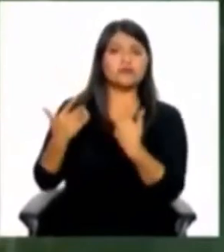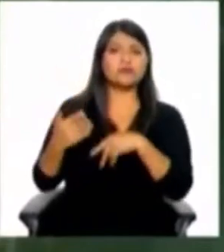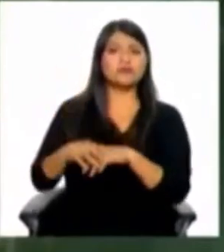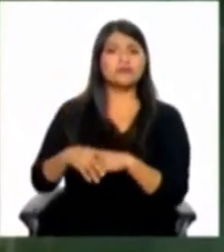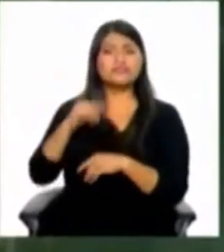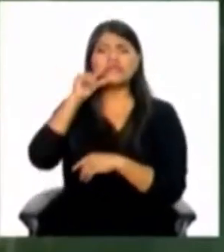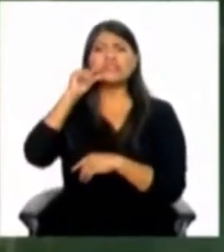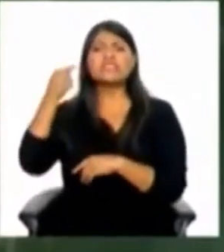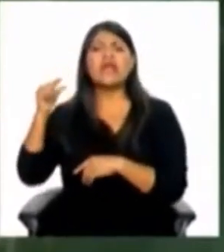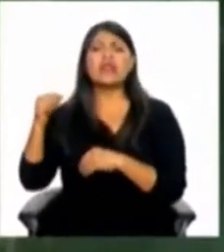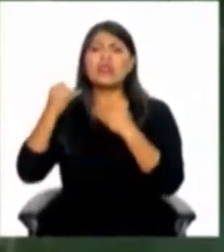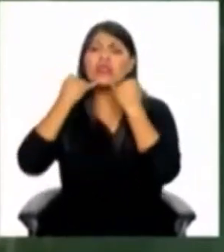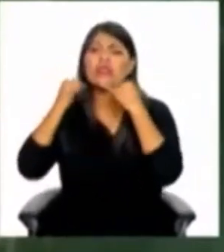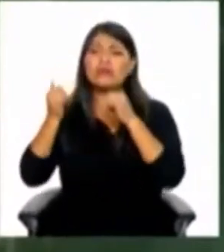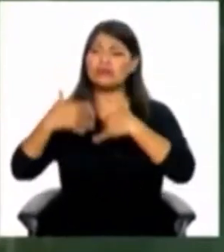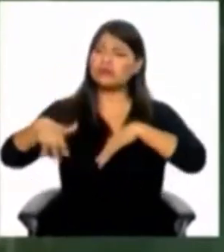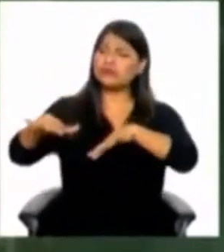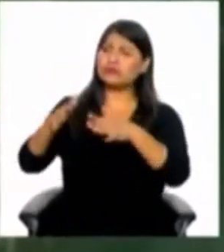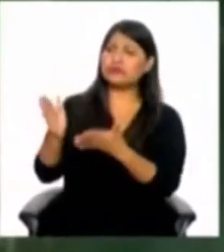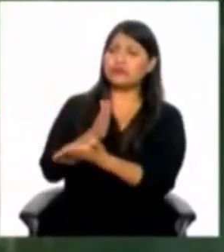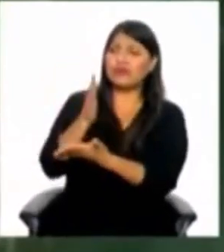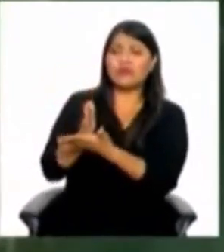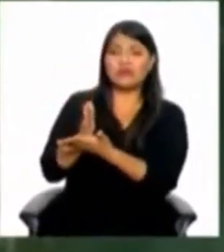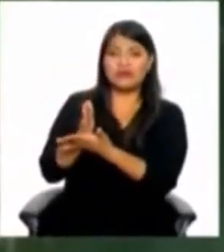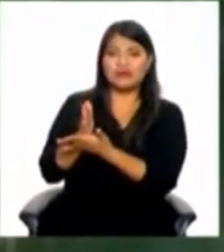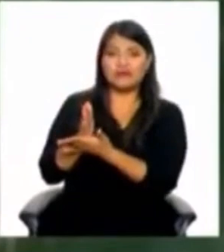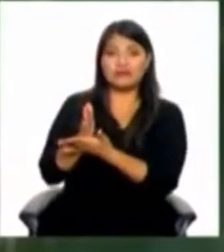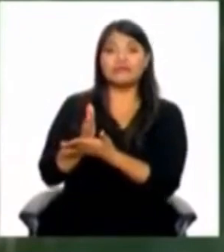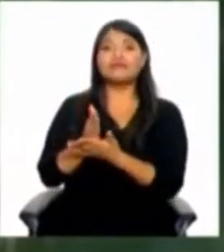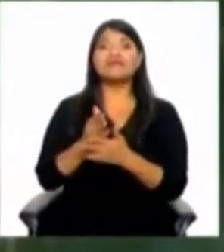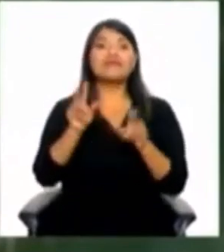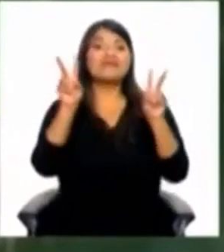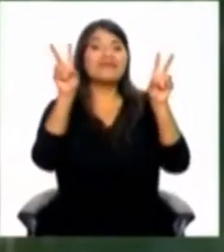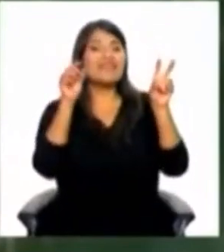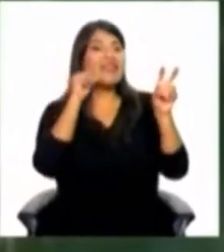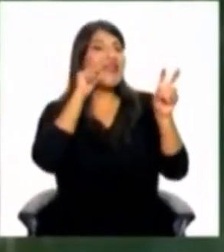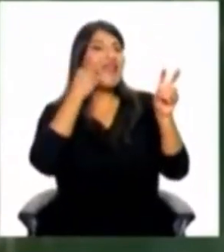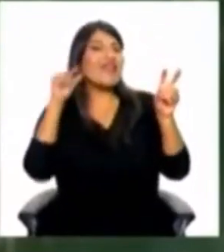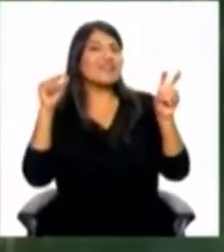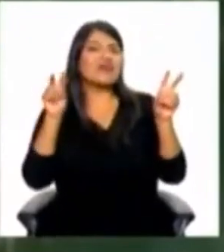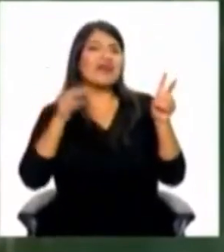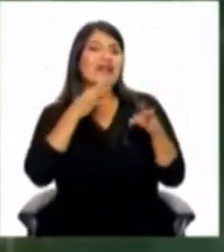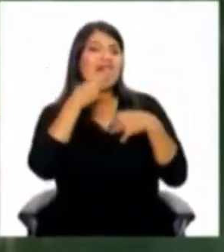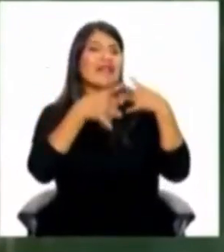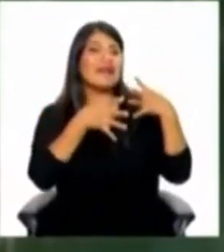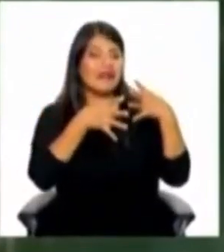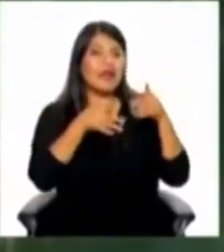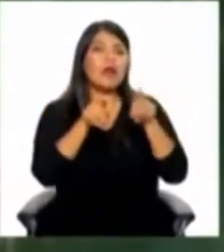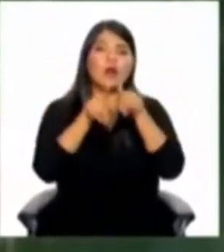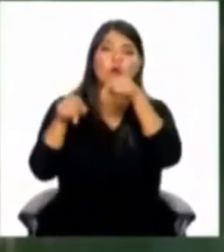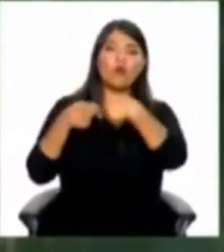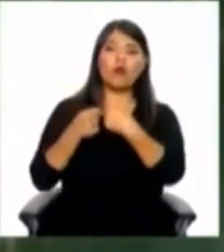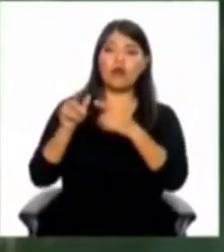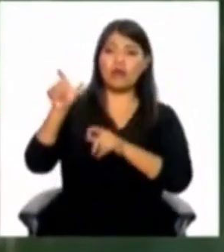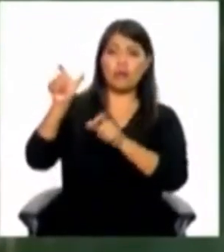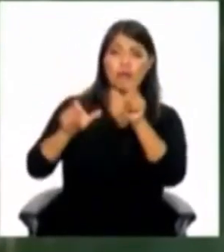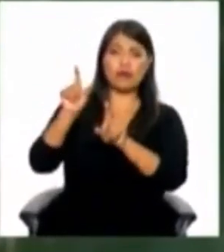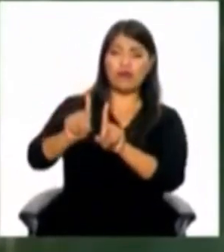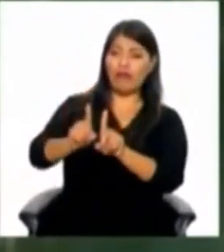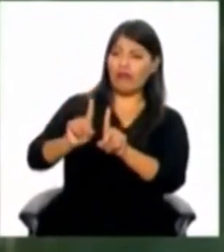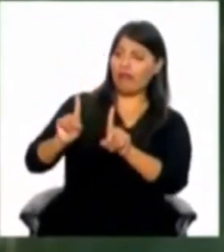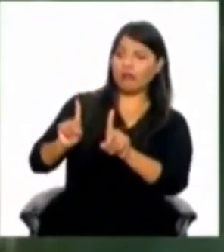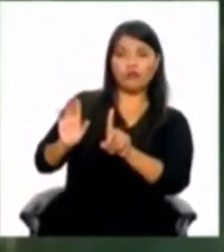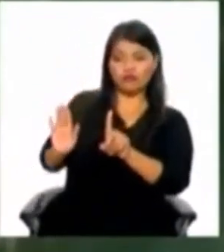Pitapas Jipapi Sajispa. Ese es nuestro quechua, que significa sin dejar a nadie